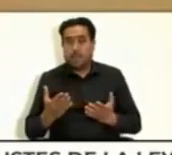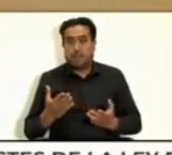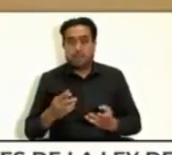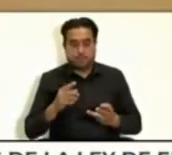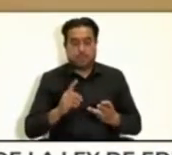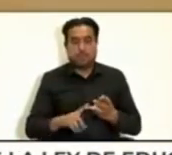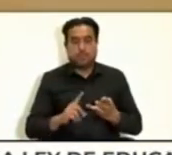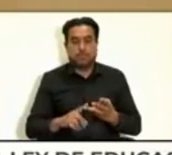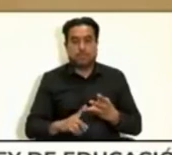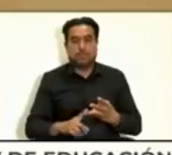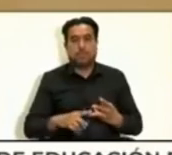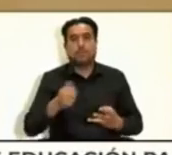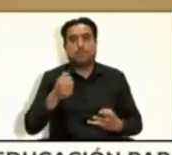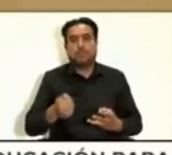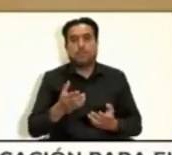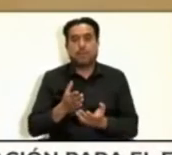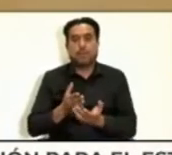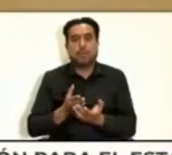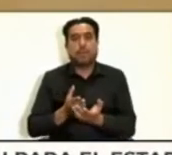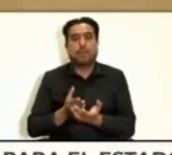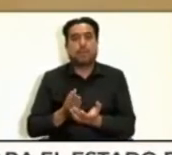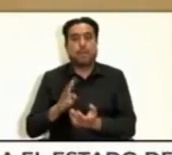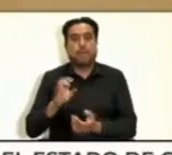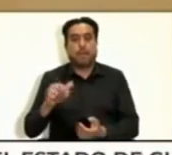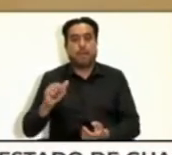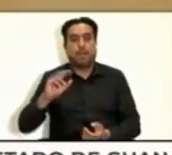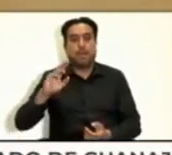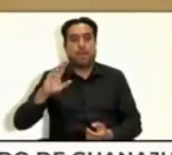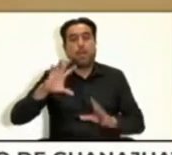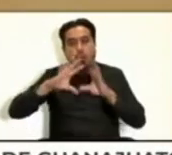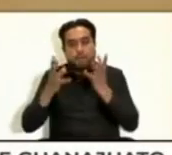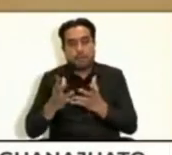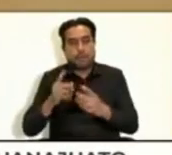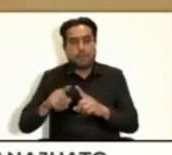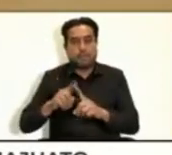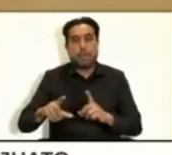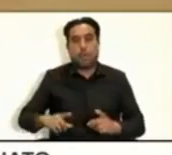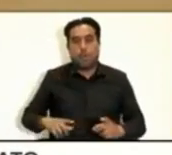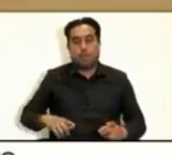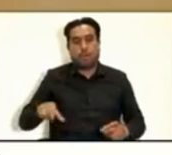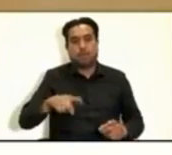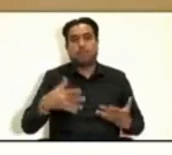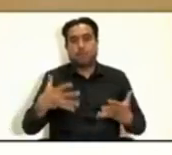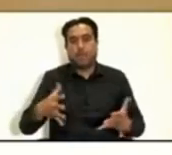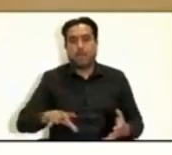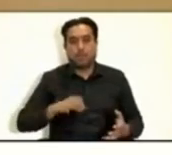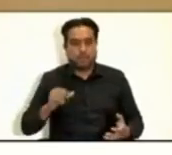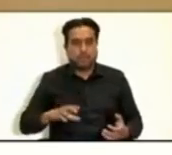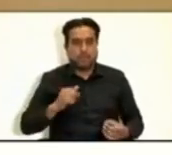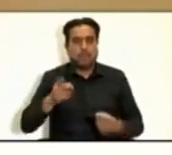materializar el derecho a una beca universal de diferentes ámbitos y niveles de gobierno ya están esforzándose